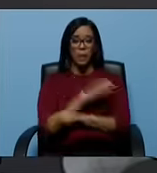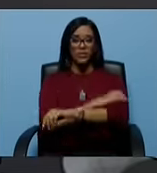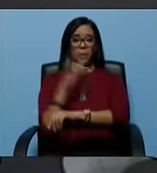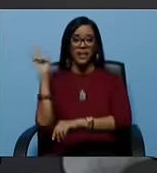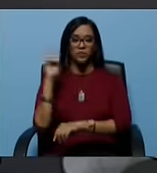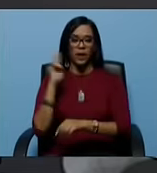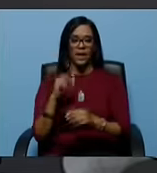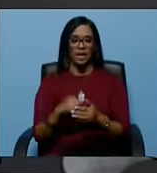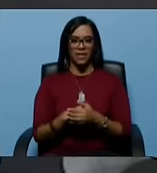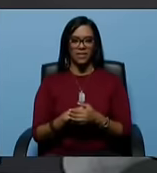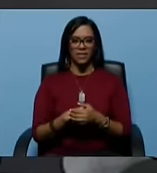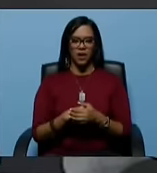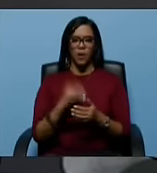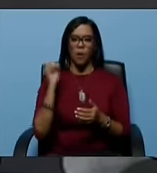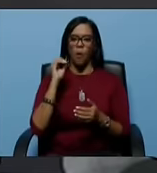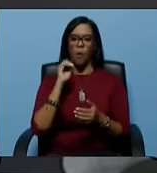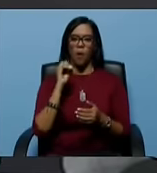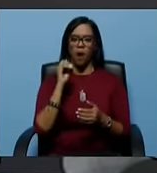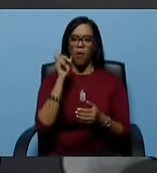tipo que llamaban el profesor